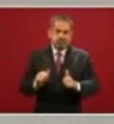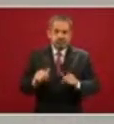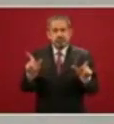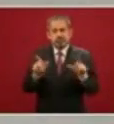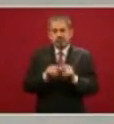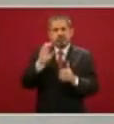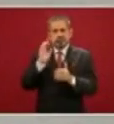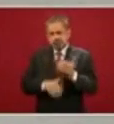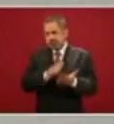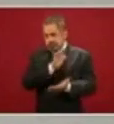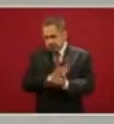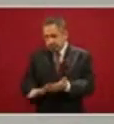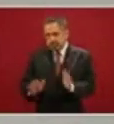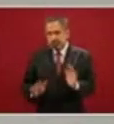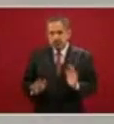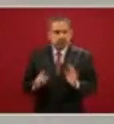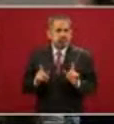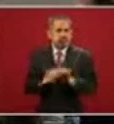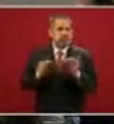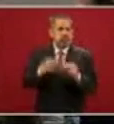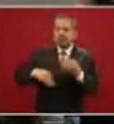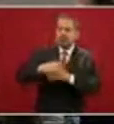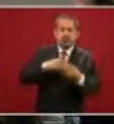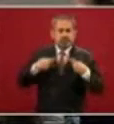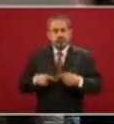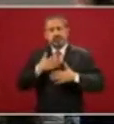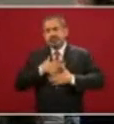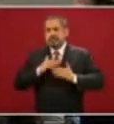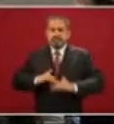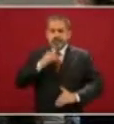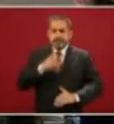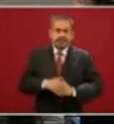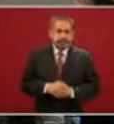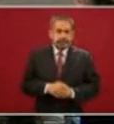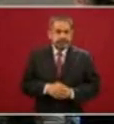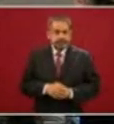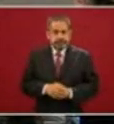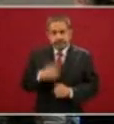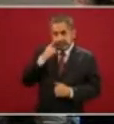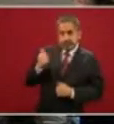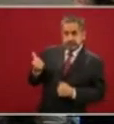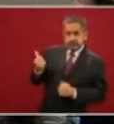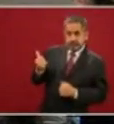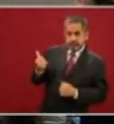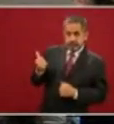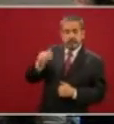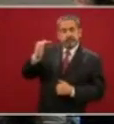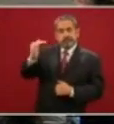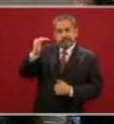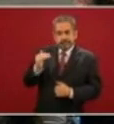se agotará con una recuperación completa para el mundo. La cifra que está abajo es el número muy